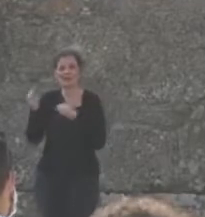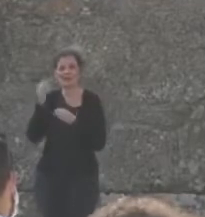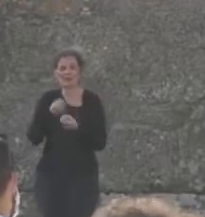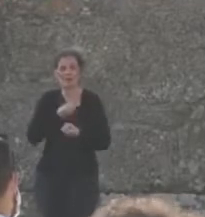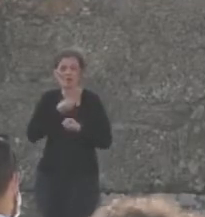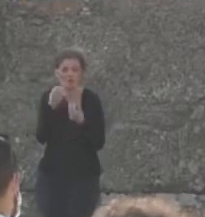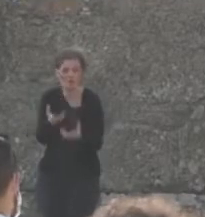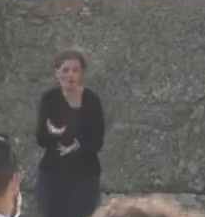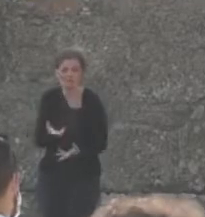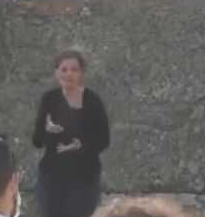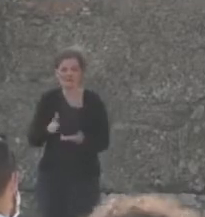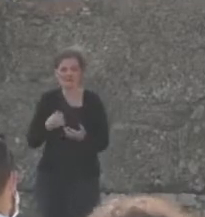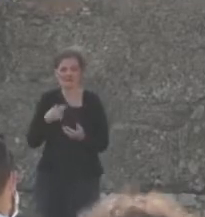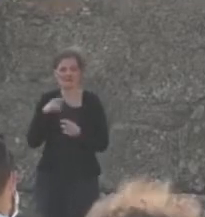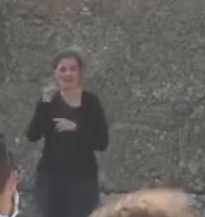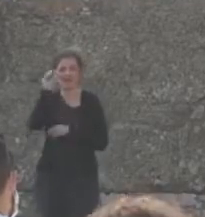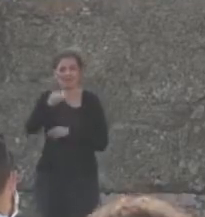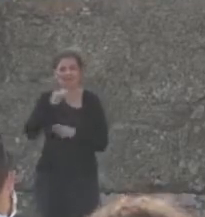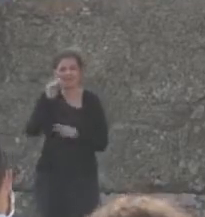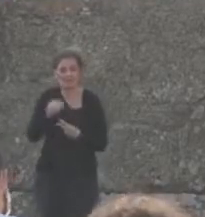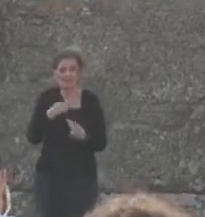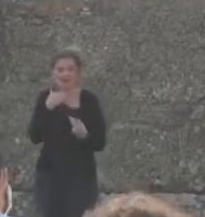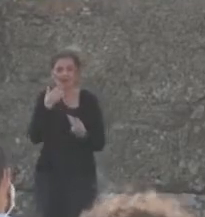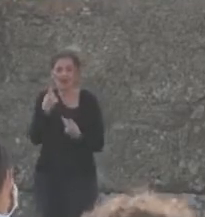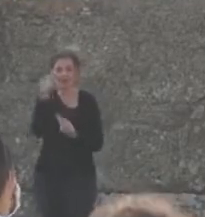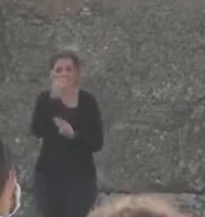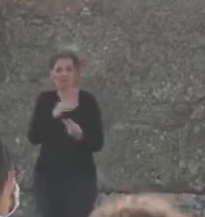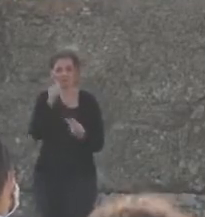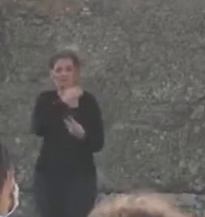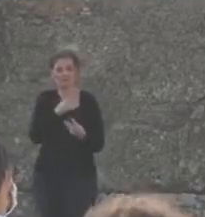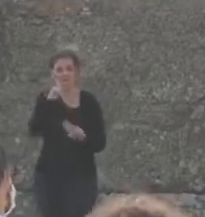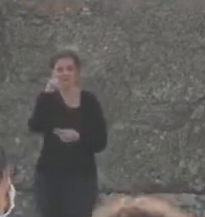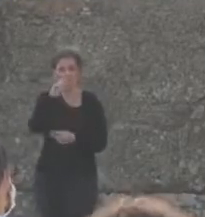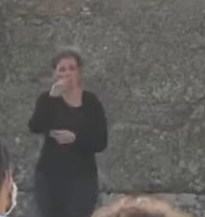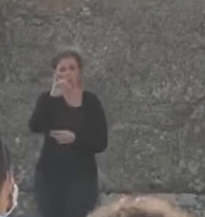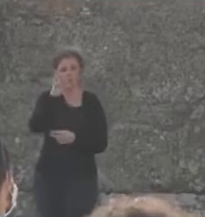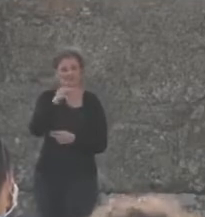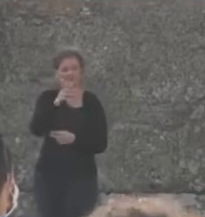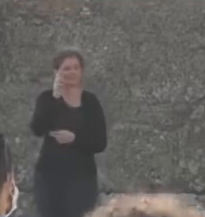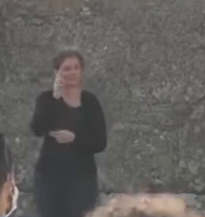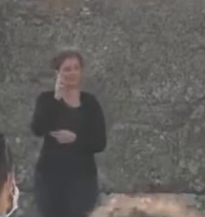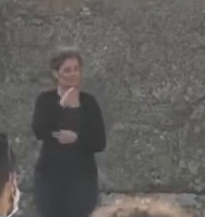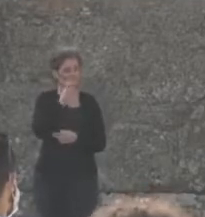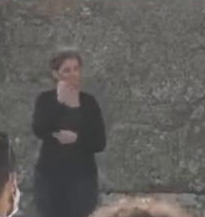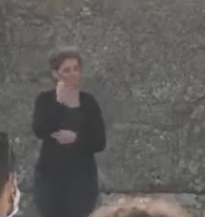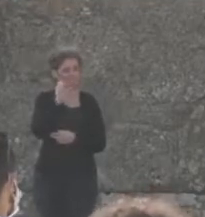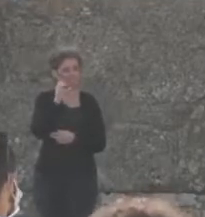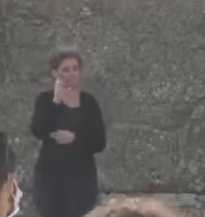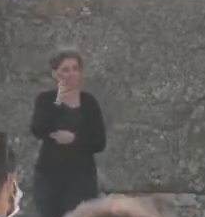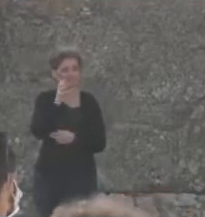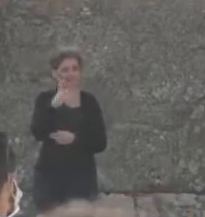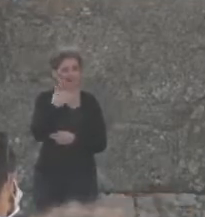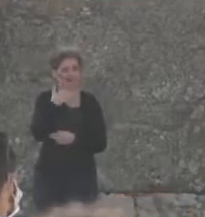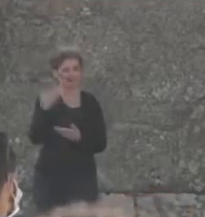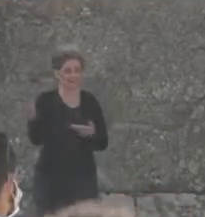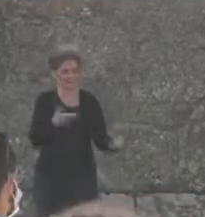algo, quere facer alguna pregunta, tanto a Queta, a Luis, e invítote, Matías, tamén a que veñas hasta